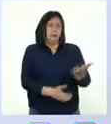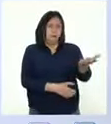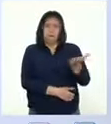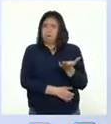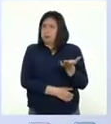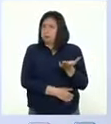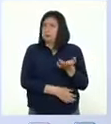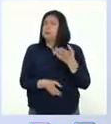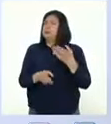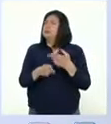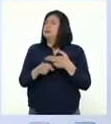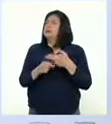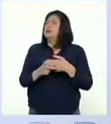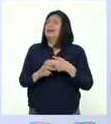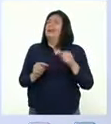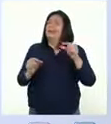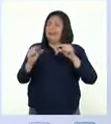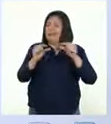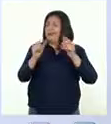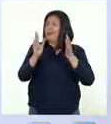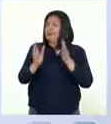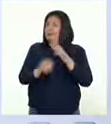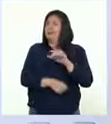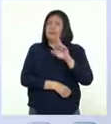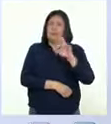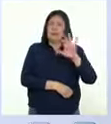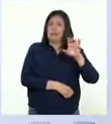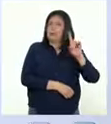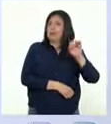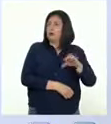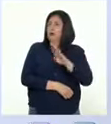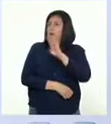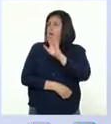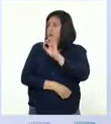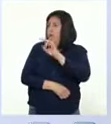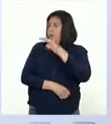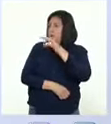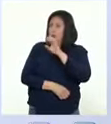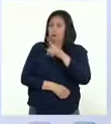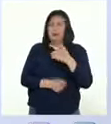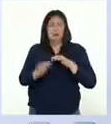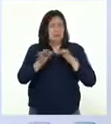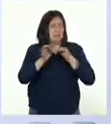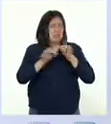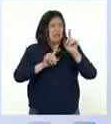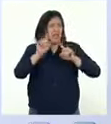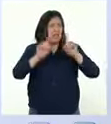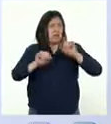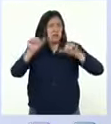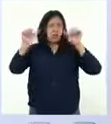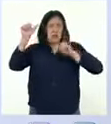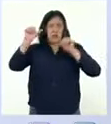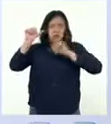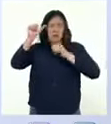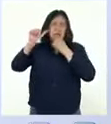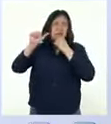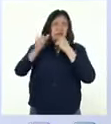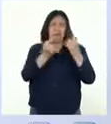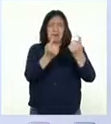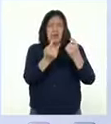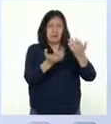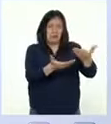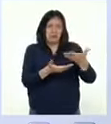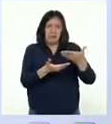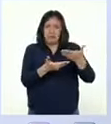Nuestro invitado es el geógrafo Ricardo Boll, quien nos va a aclarar algunas dudas y preguntas que nos han hecho